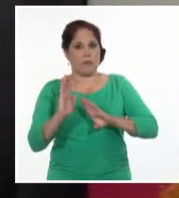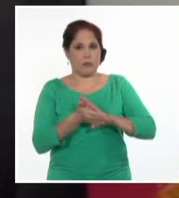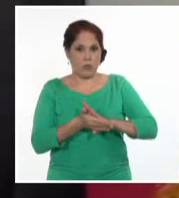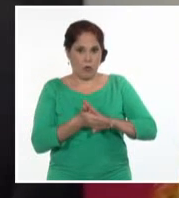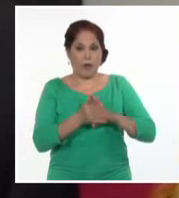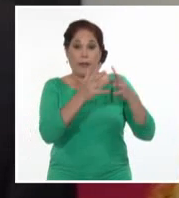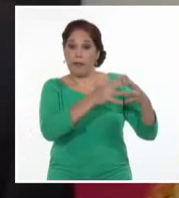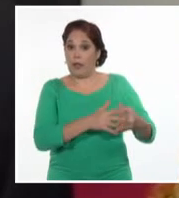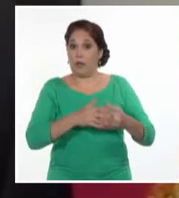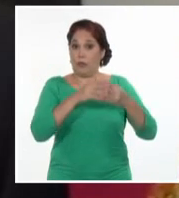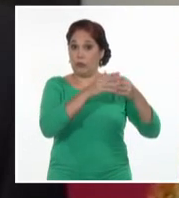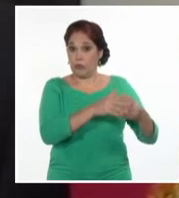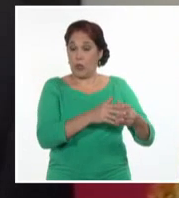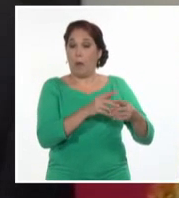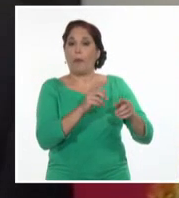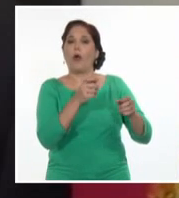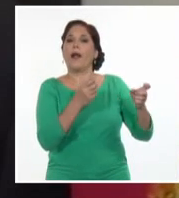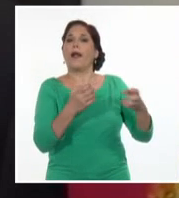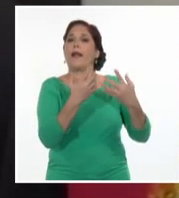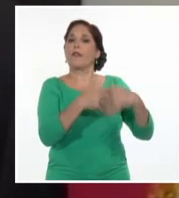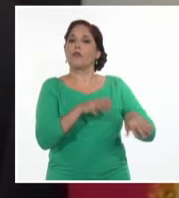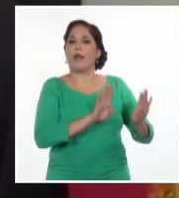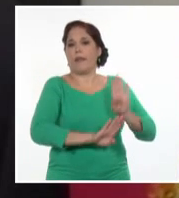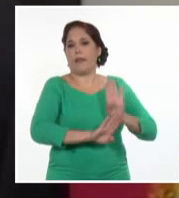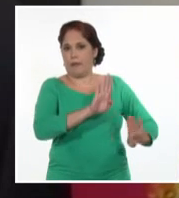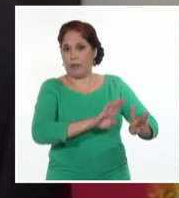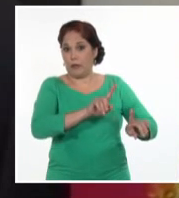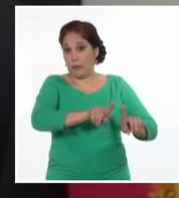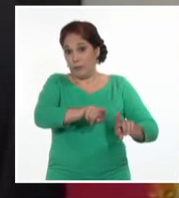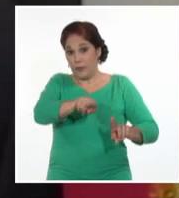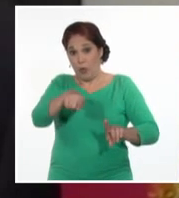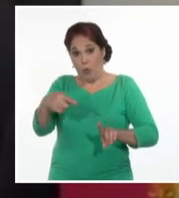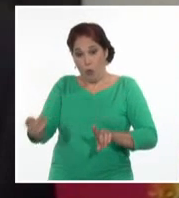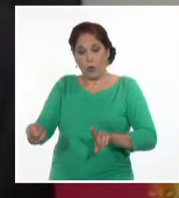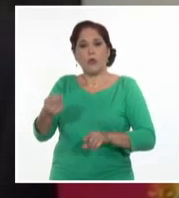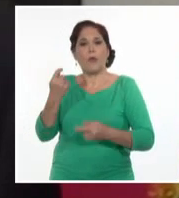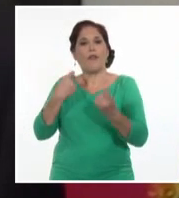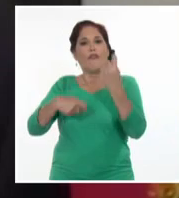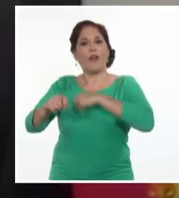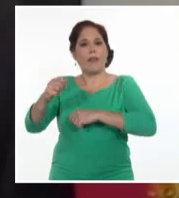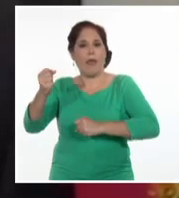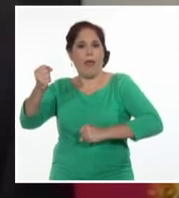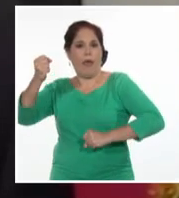estadounidenses de la industria de defensa, Lockheed Martin y Northrop Grumman, por vender armas a Taiwán.